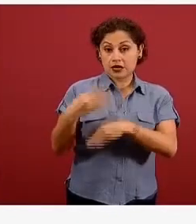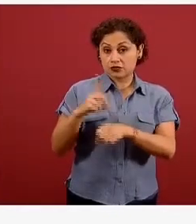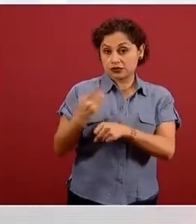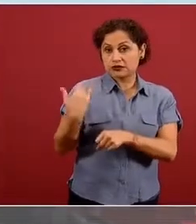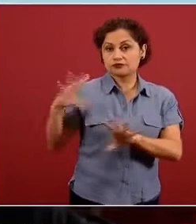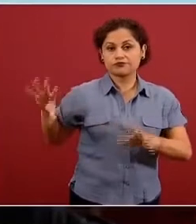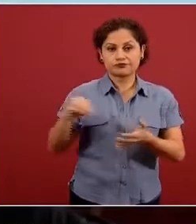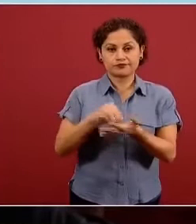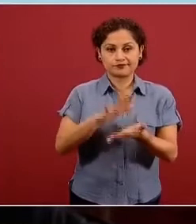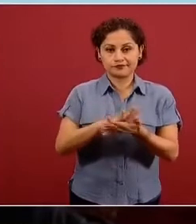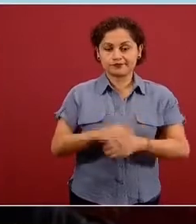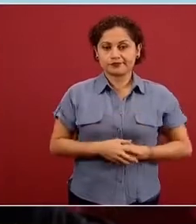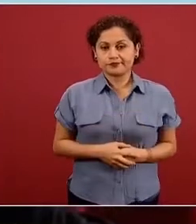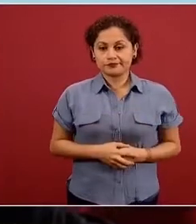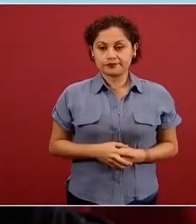días. La siguiente.